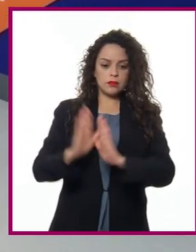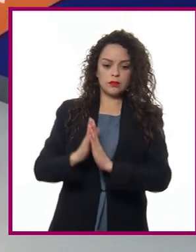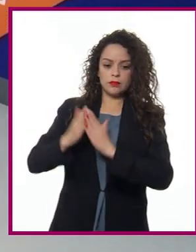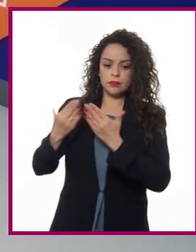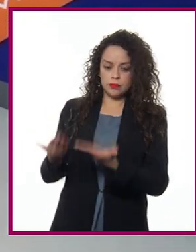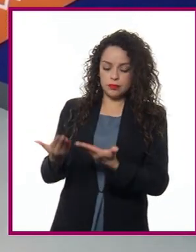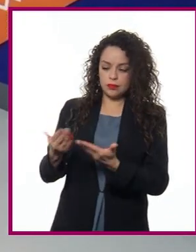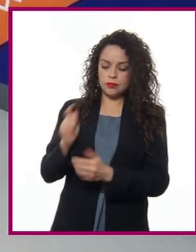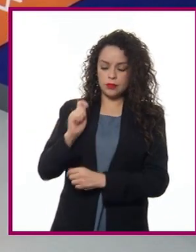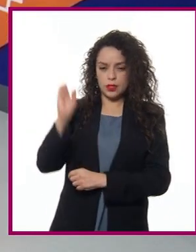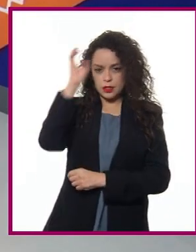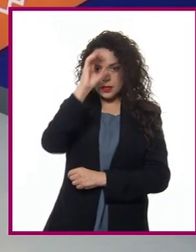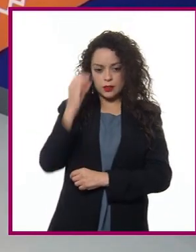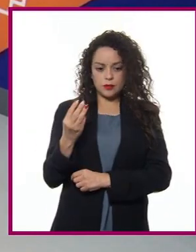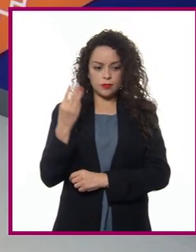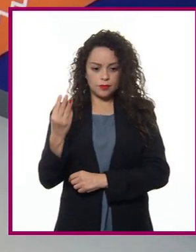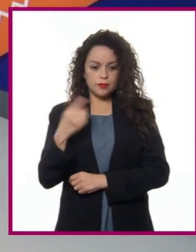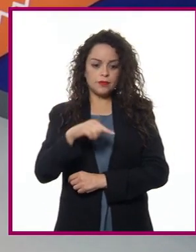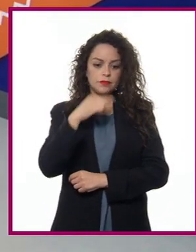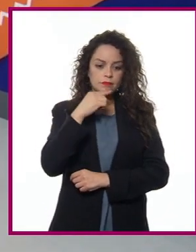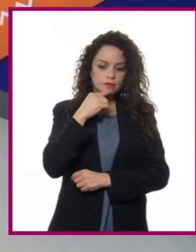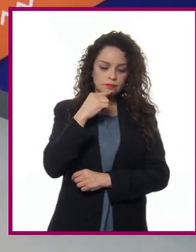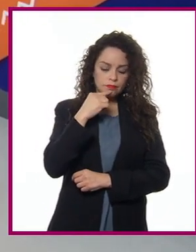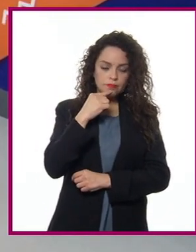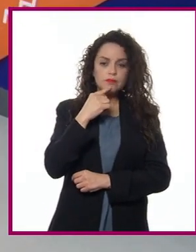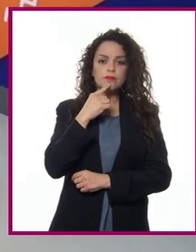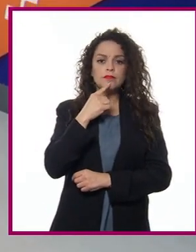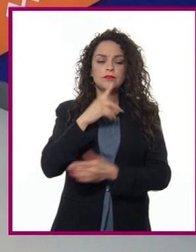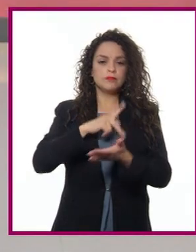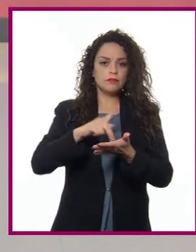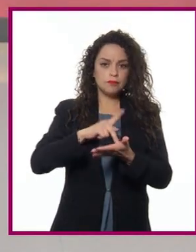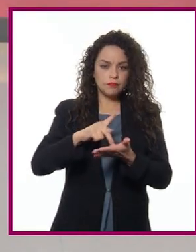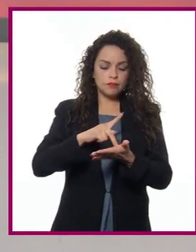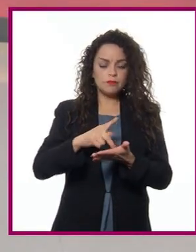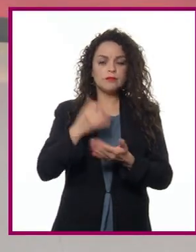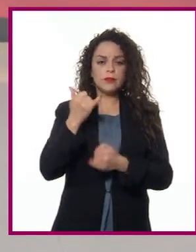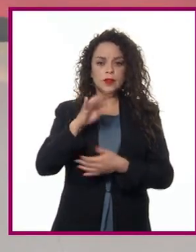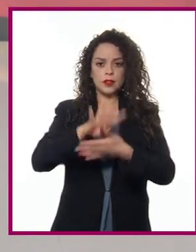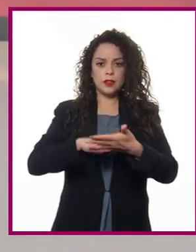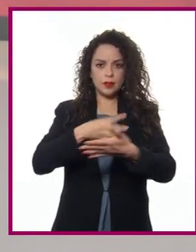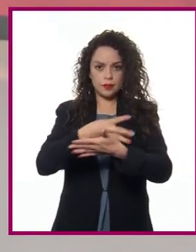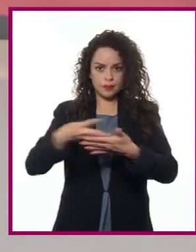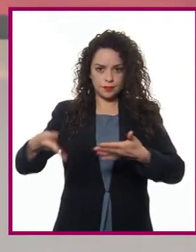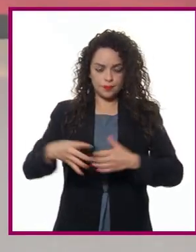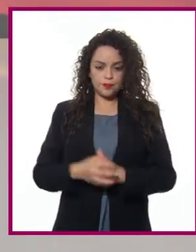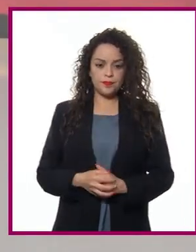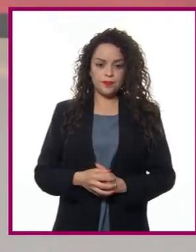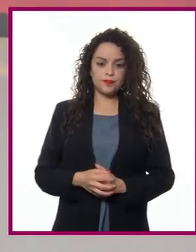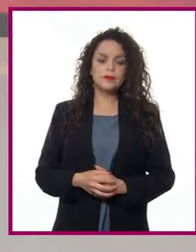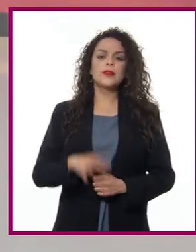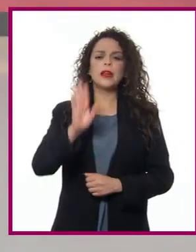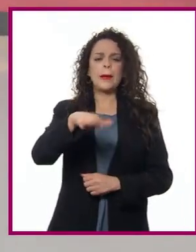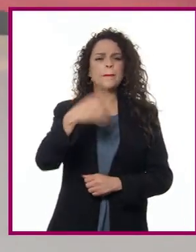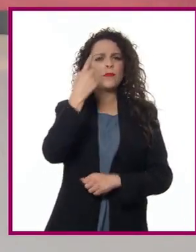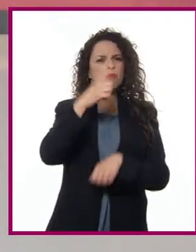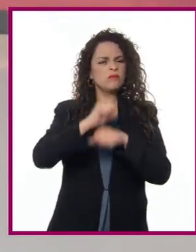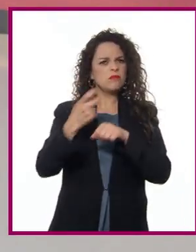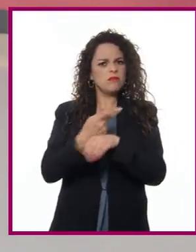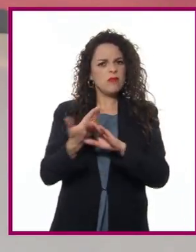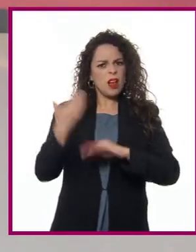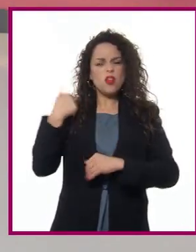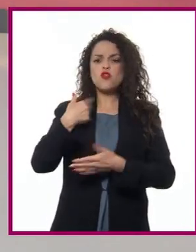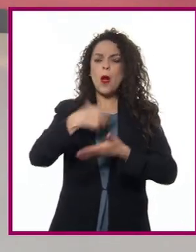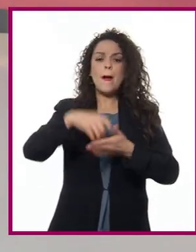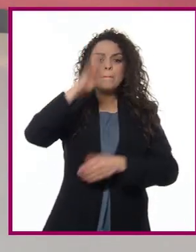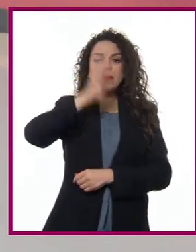tabla periódica de los elementos, lápiz, colores y bolígrafo. Profesor, la semana pasada fui a comprar pintura para mi casa